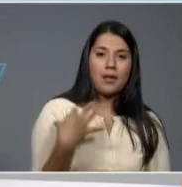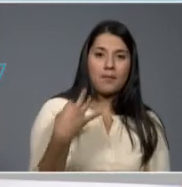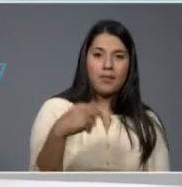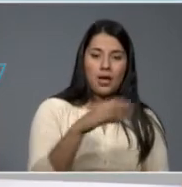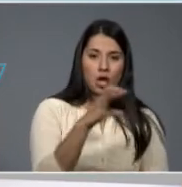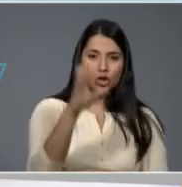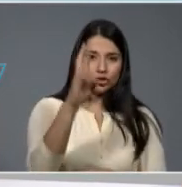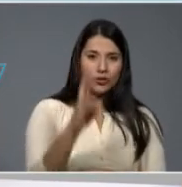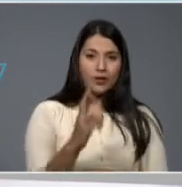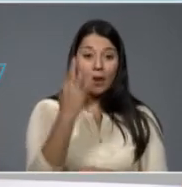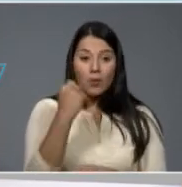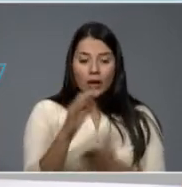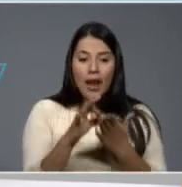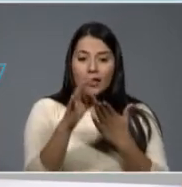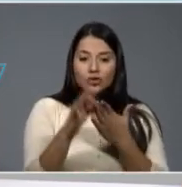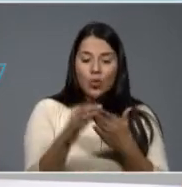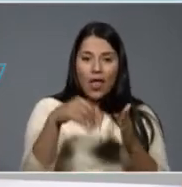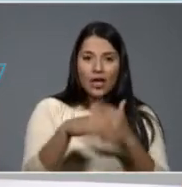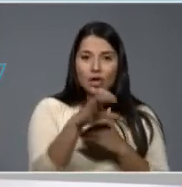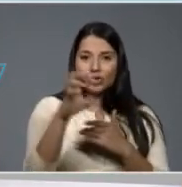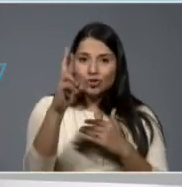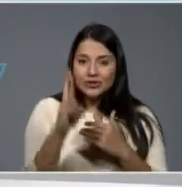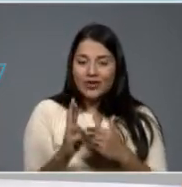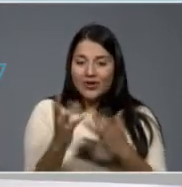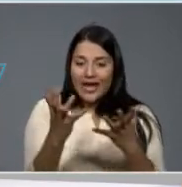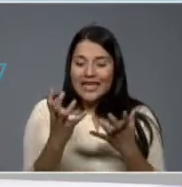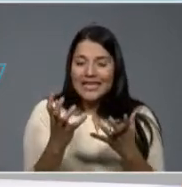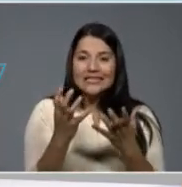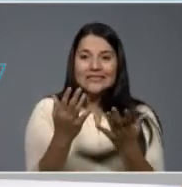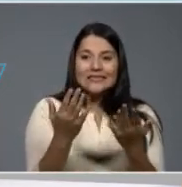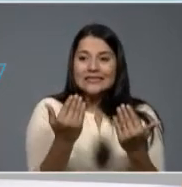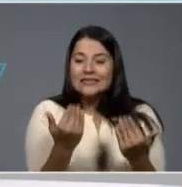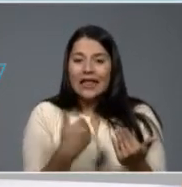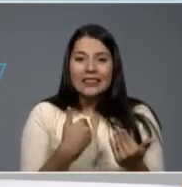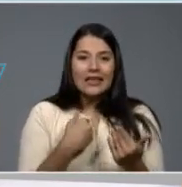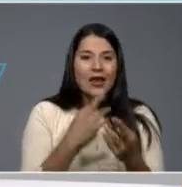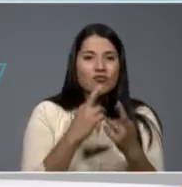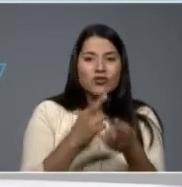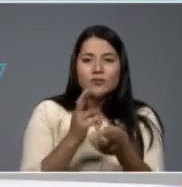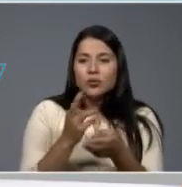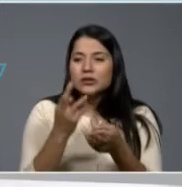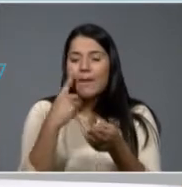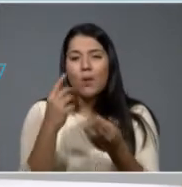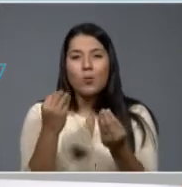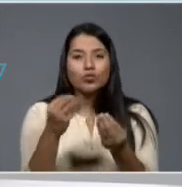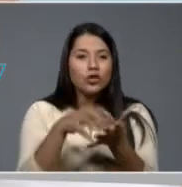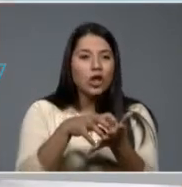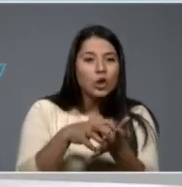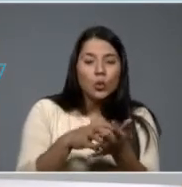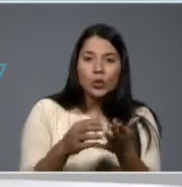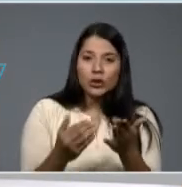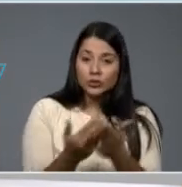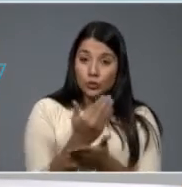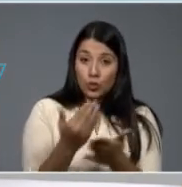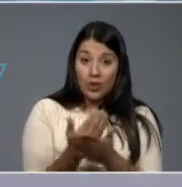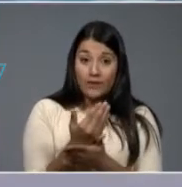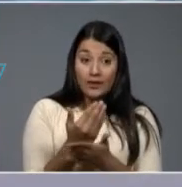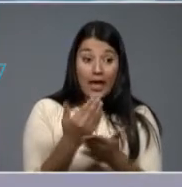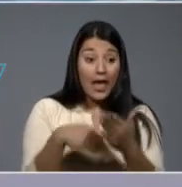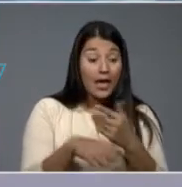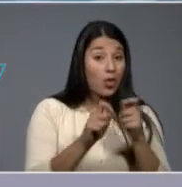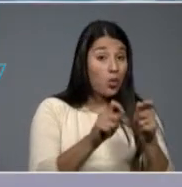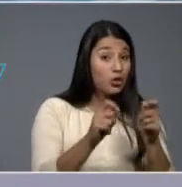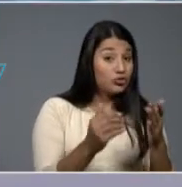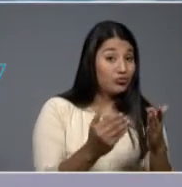resurgir de las escuelas costarricenses queriendo tener respuestas a una cantidad de preguntas que son nuevas. En educación han cambiado las preguntas, ya no